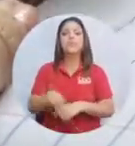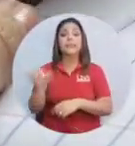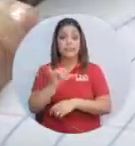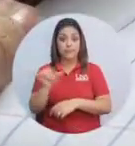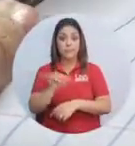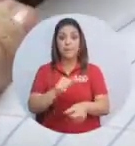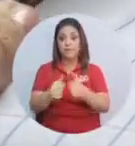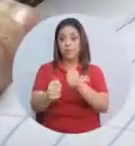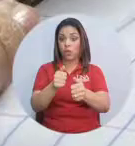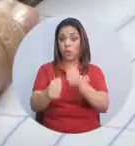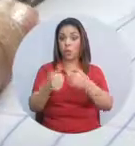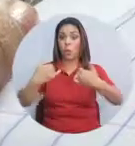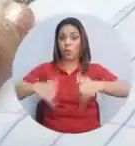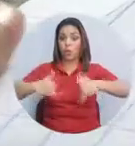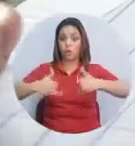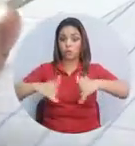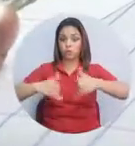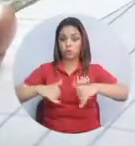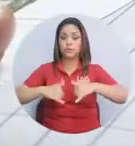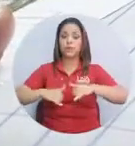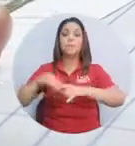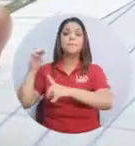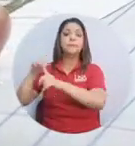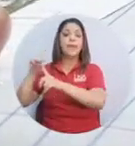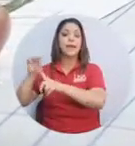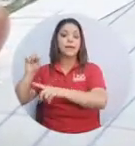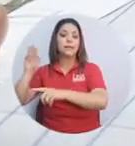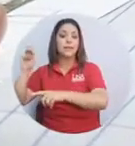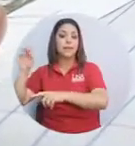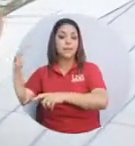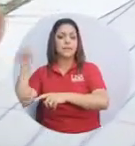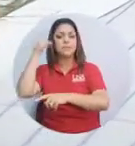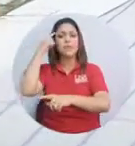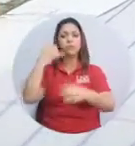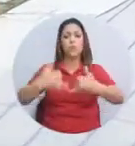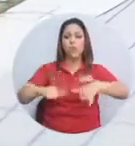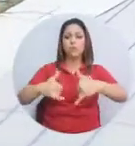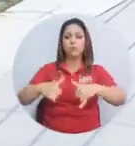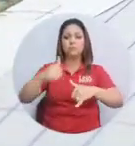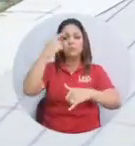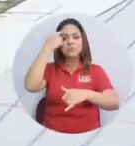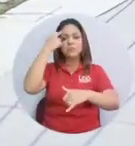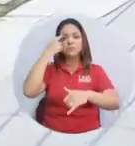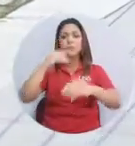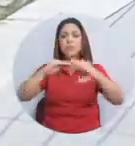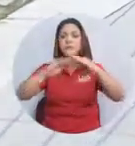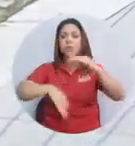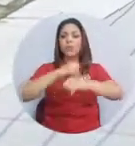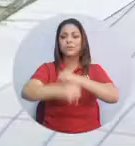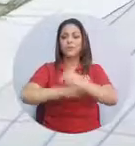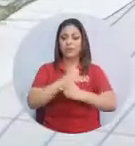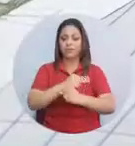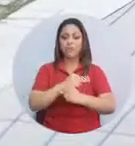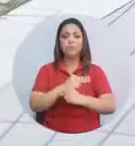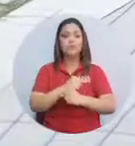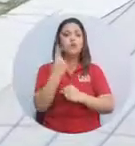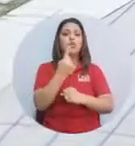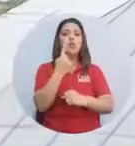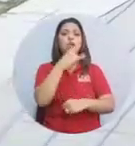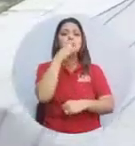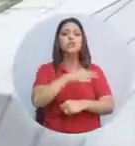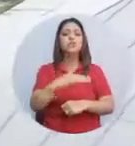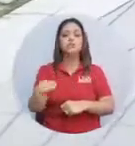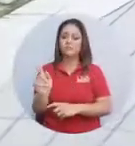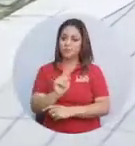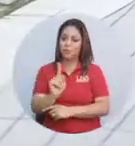los videojuegos, ojo qué importante, porque a veces asociamos los videojuegos a las personas menores de edad. ¿Cuántos muchachos estudiantes de nuestras